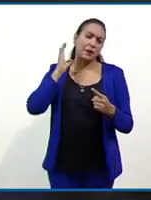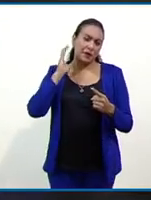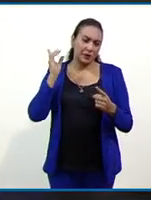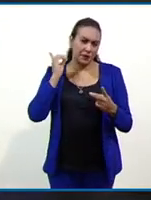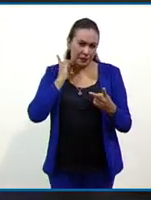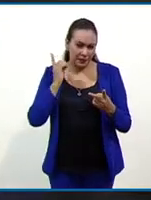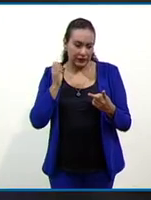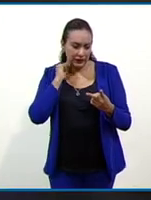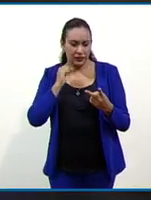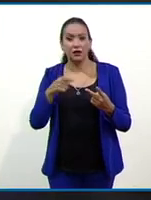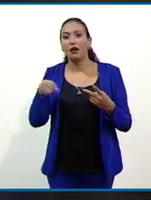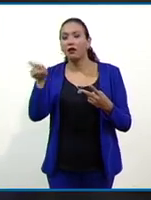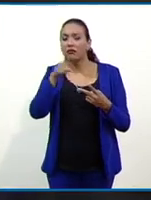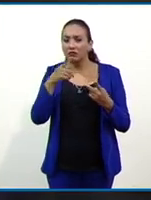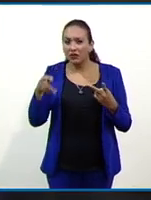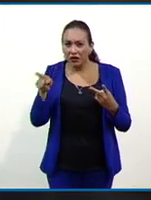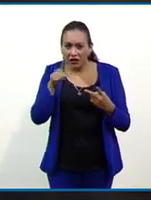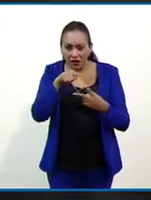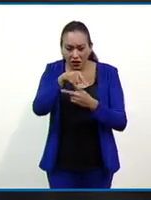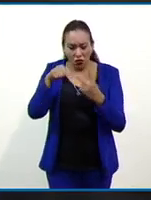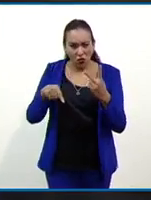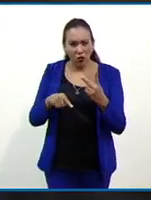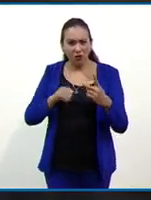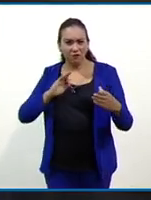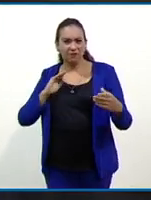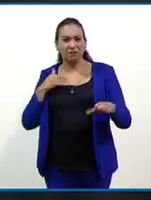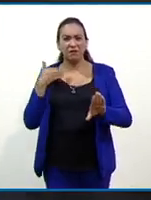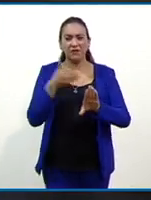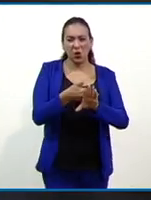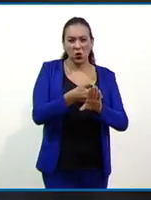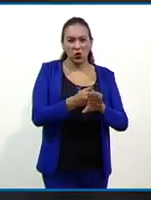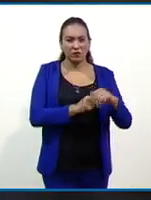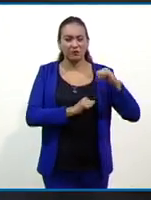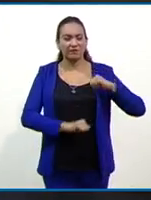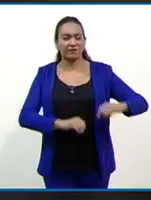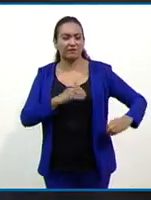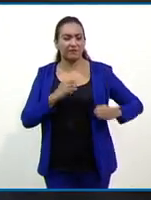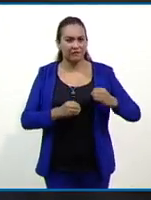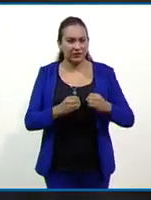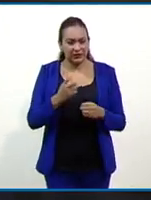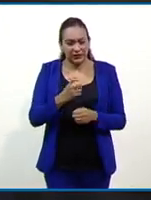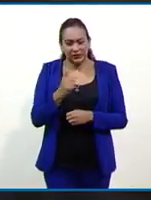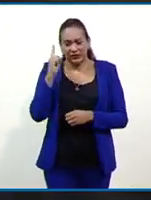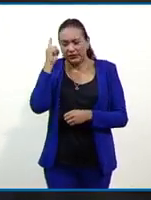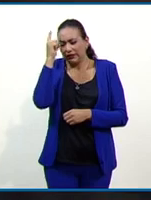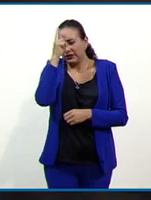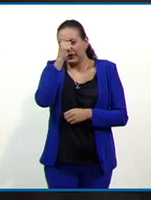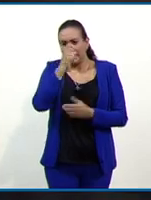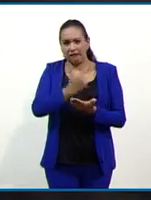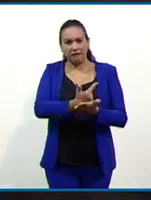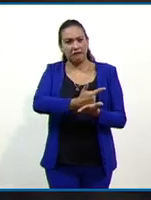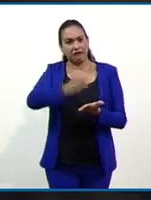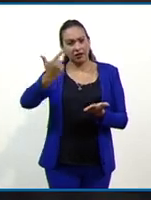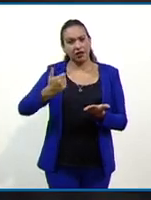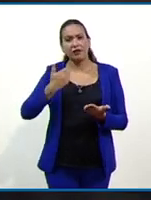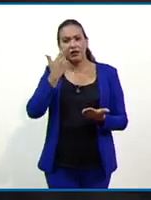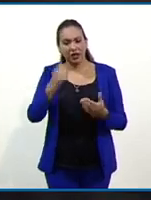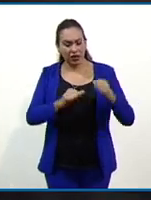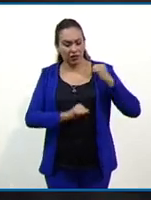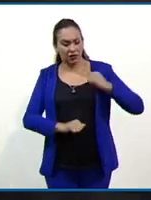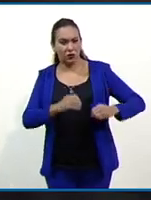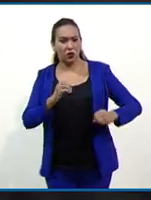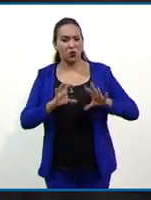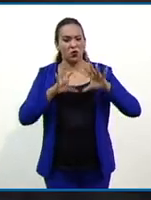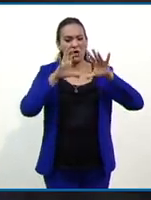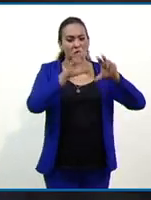orquesten desconocer al Poder Judicial de la Federación. Es un escenario peligroso el que quieren capturar con